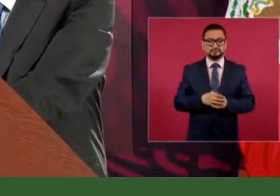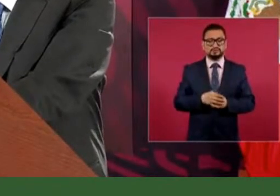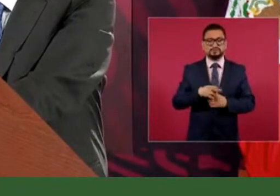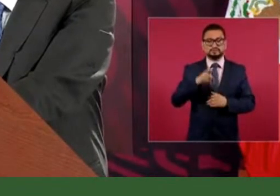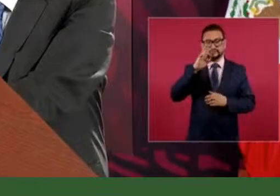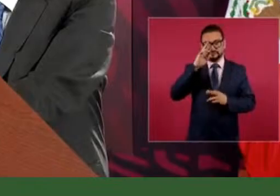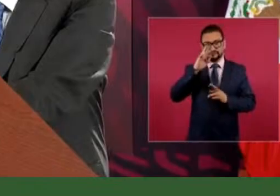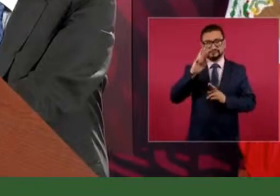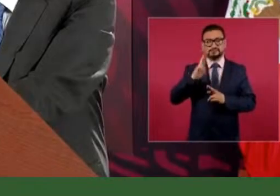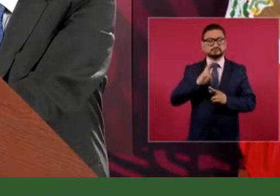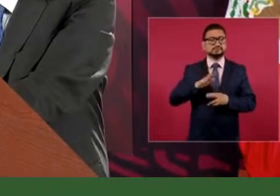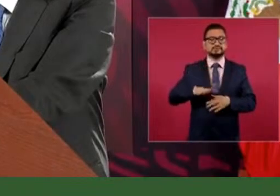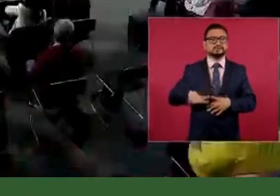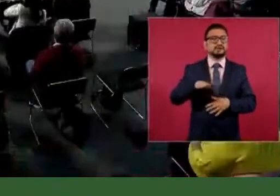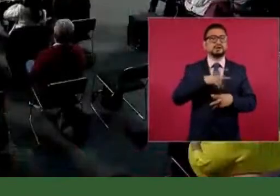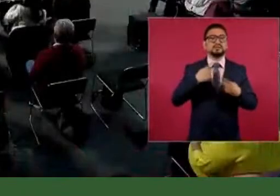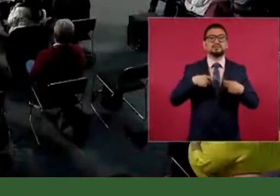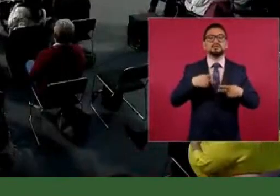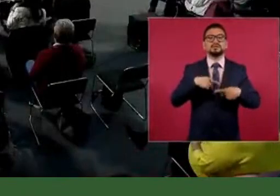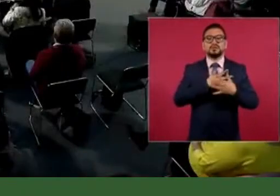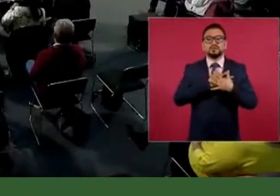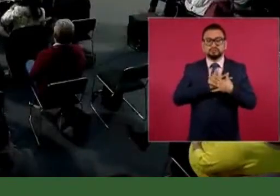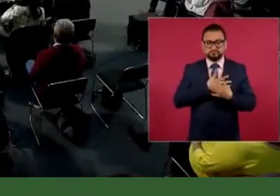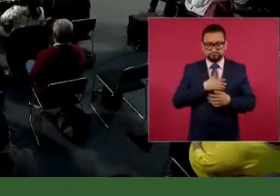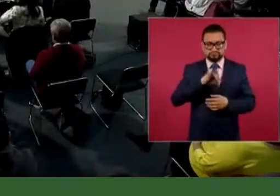tenía mucho amor al pueblo.